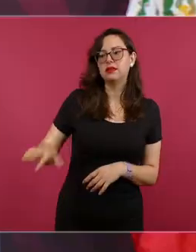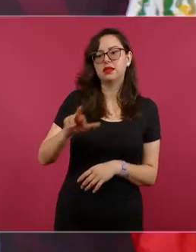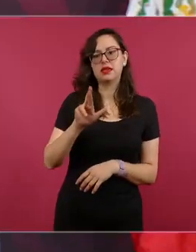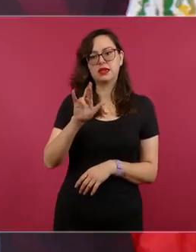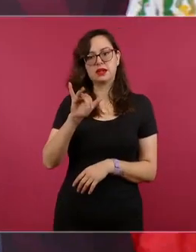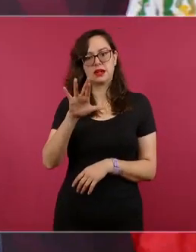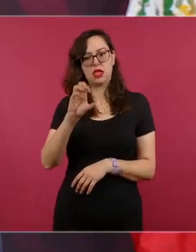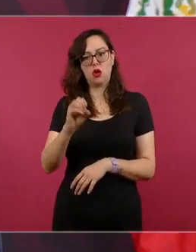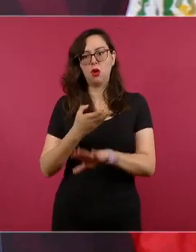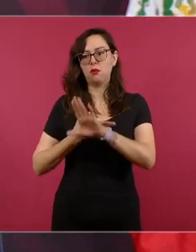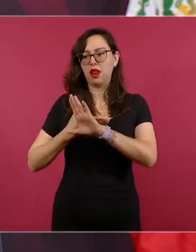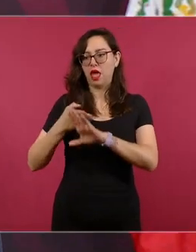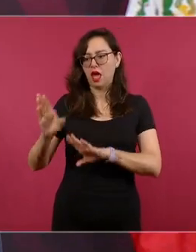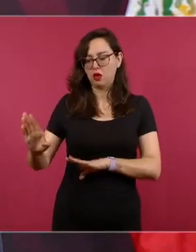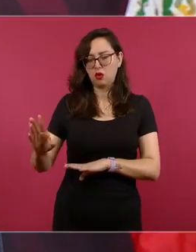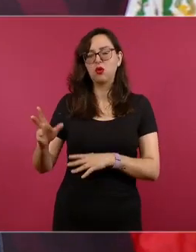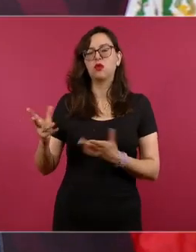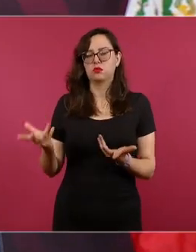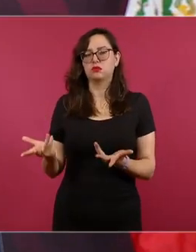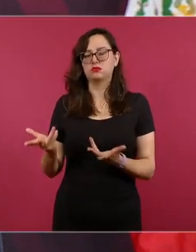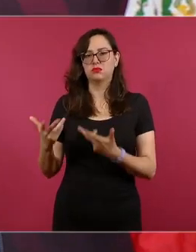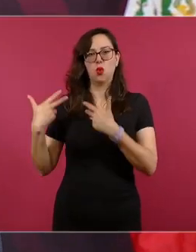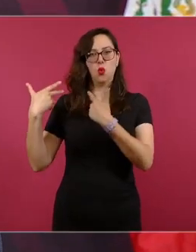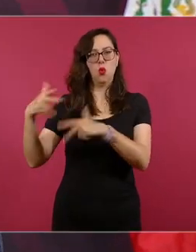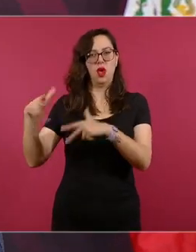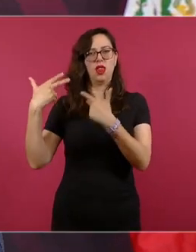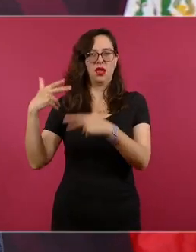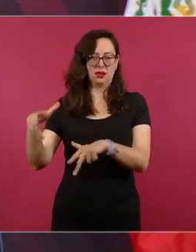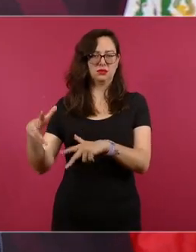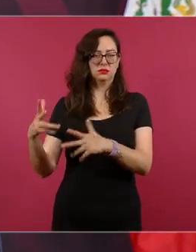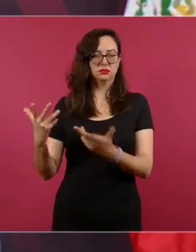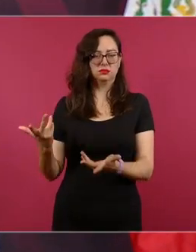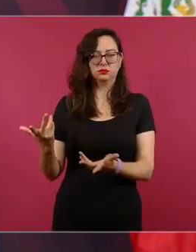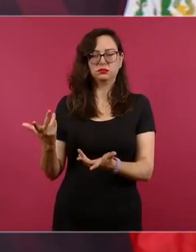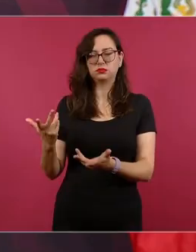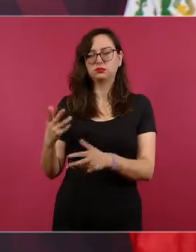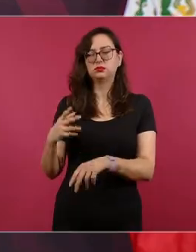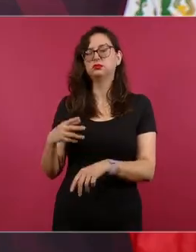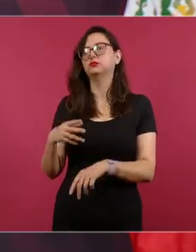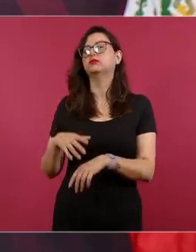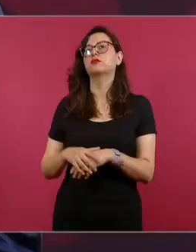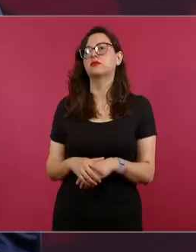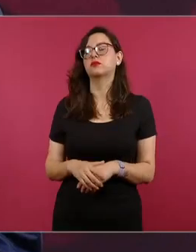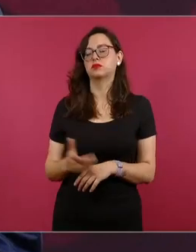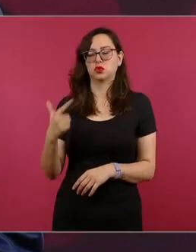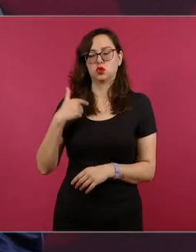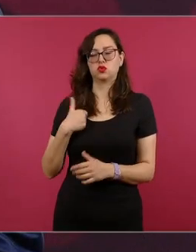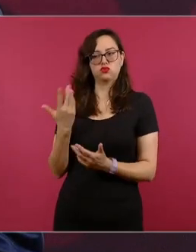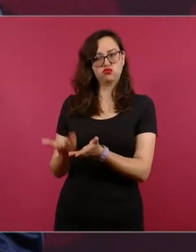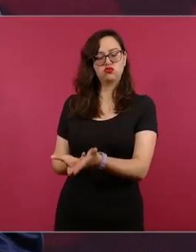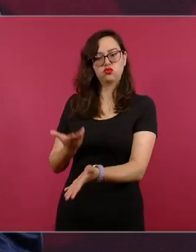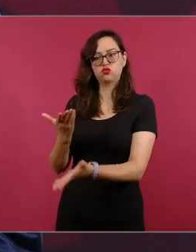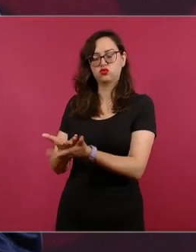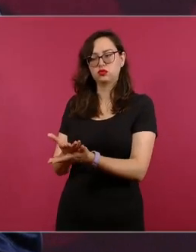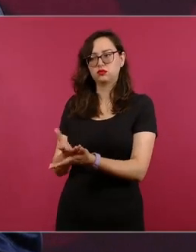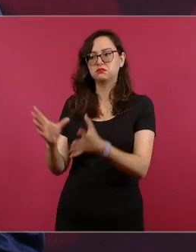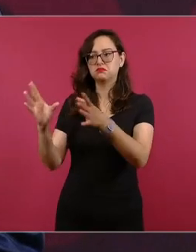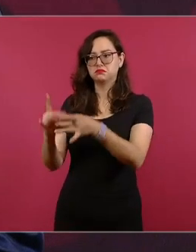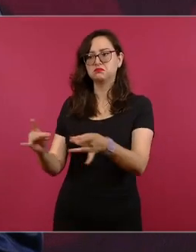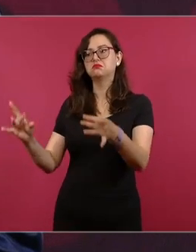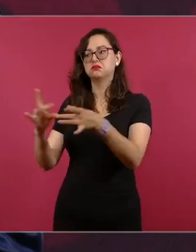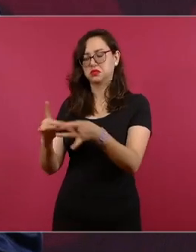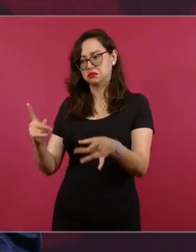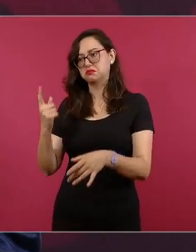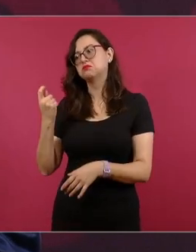esta propuesta de este Fondo de Bienestar para las pensiones de los trabajadores y